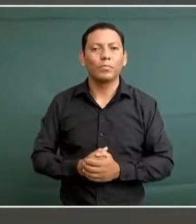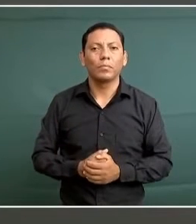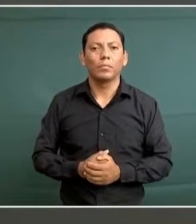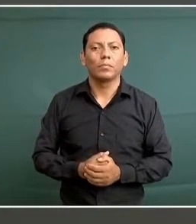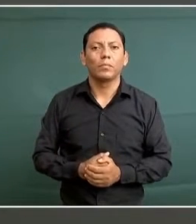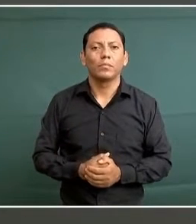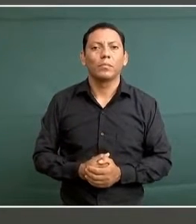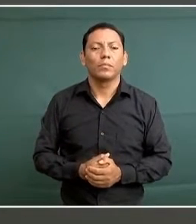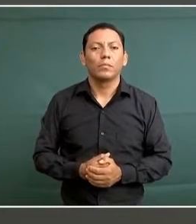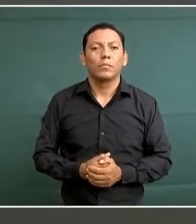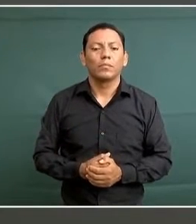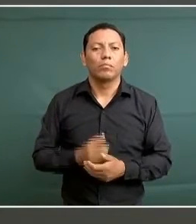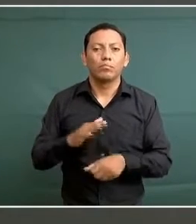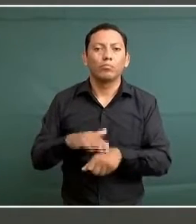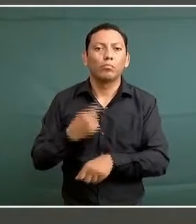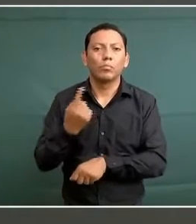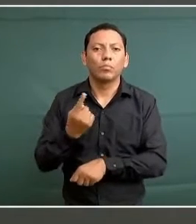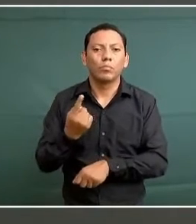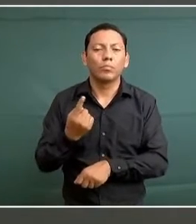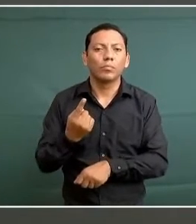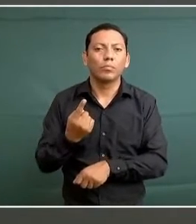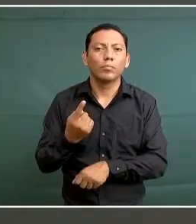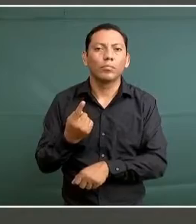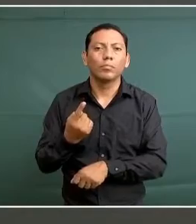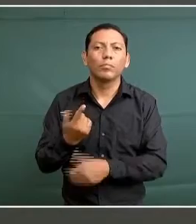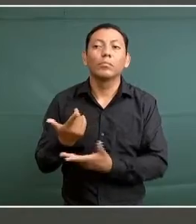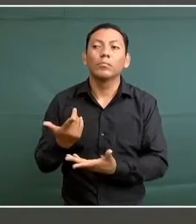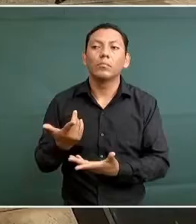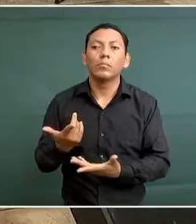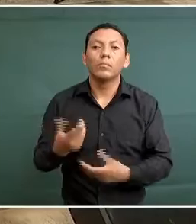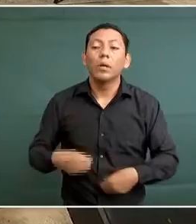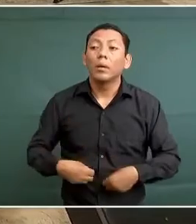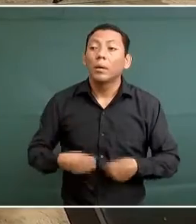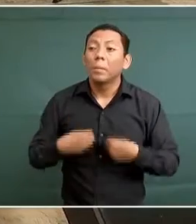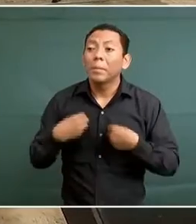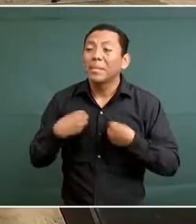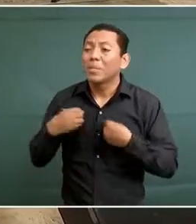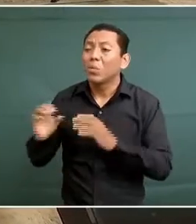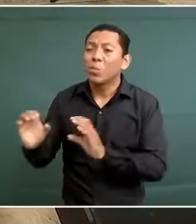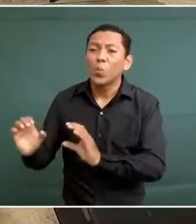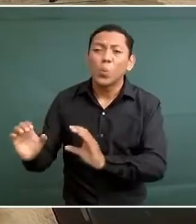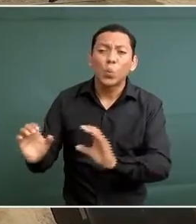porque lo más importante es salvar vidas